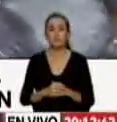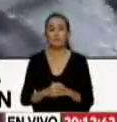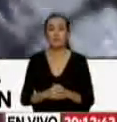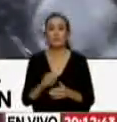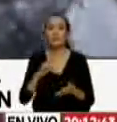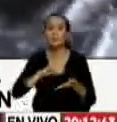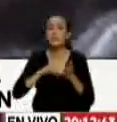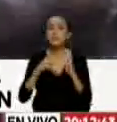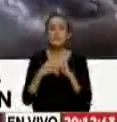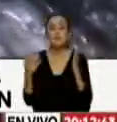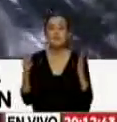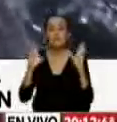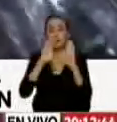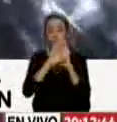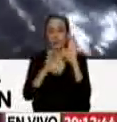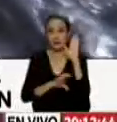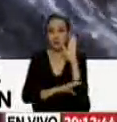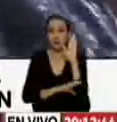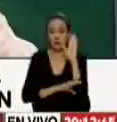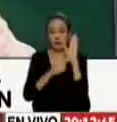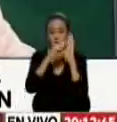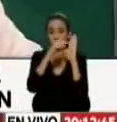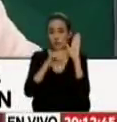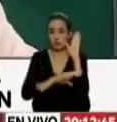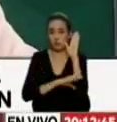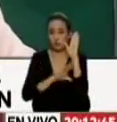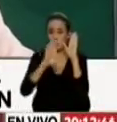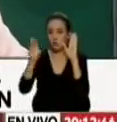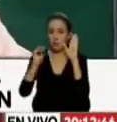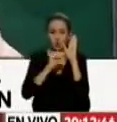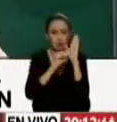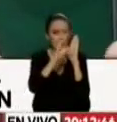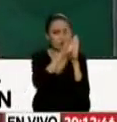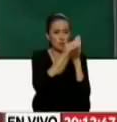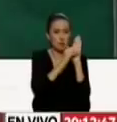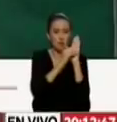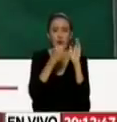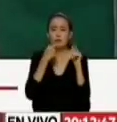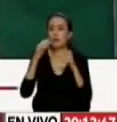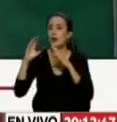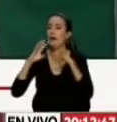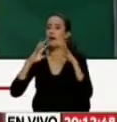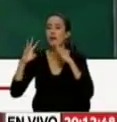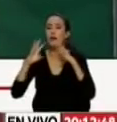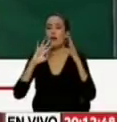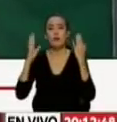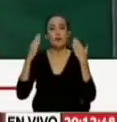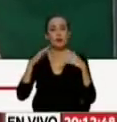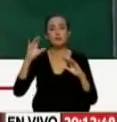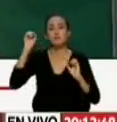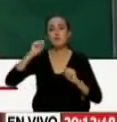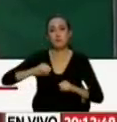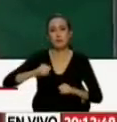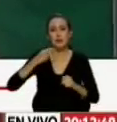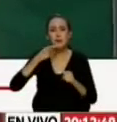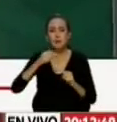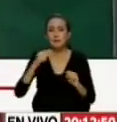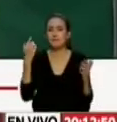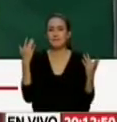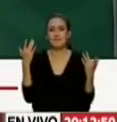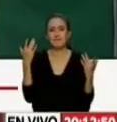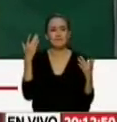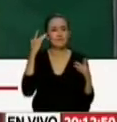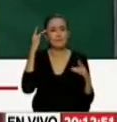nuestra Constitución y la de Bolivia? Es decir, recogen esa declaración. Entonces me parece absurdo que se ignore